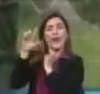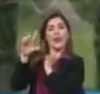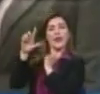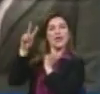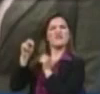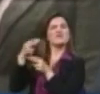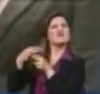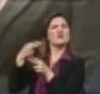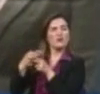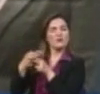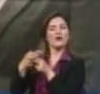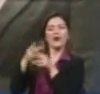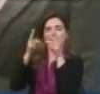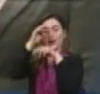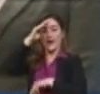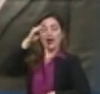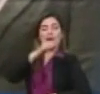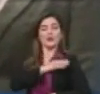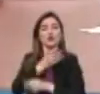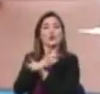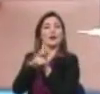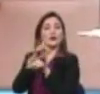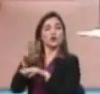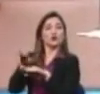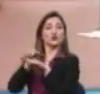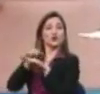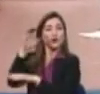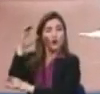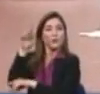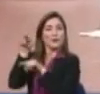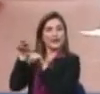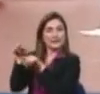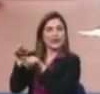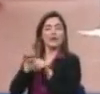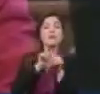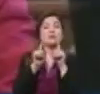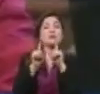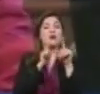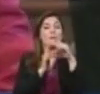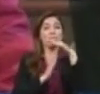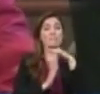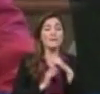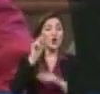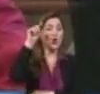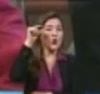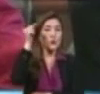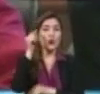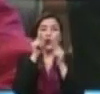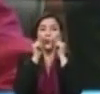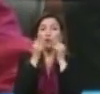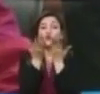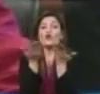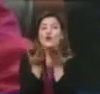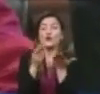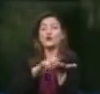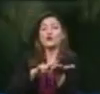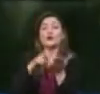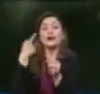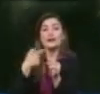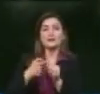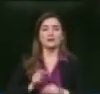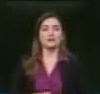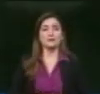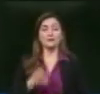ELN, que acaba de reanudar los diálogos de paz con el gobierno de su país en Quito. Beltrán sostiene que el ELN no